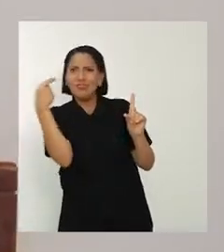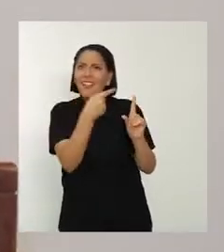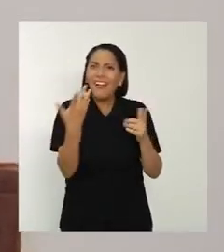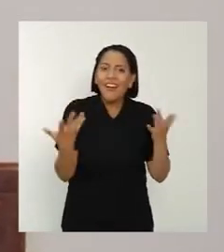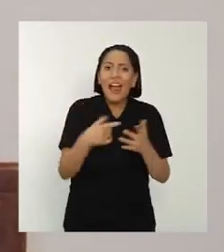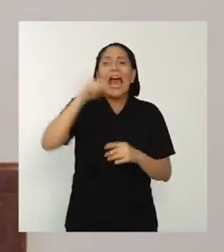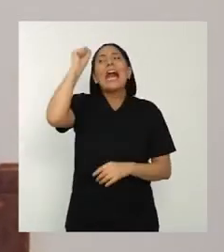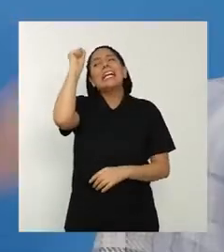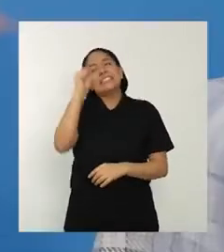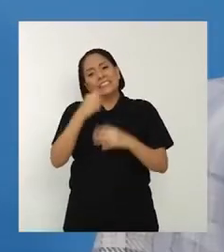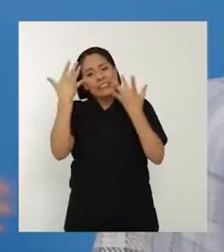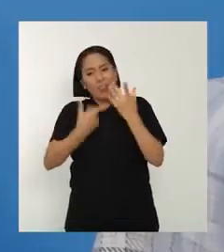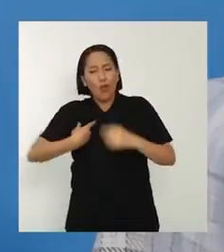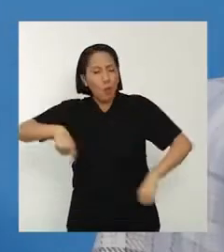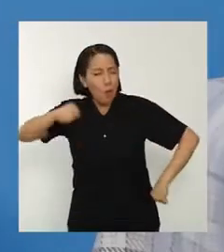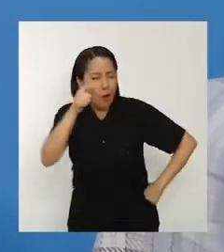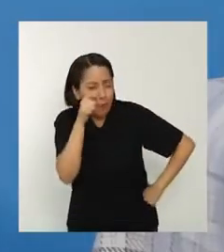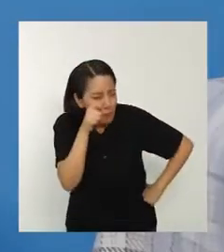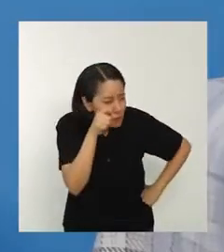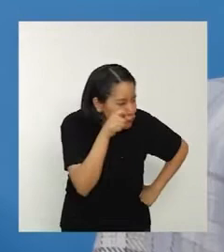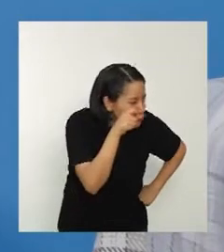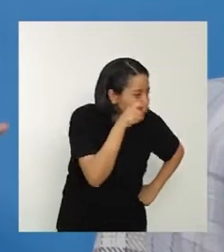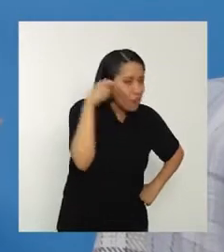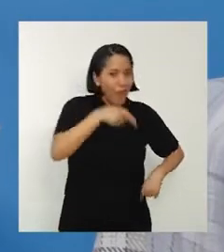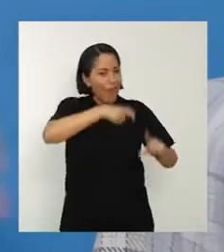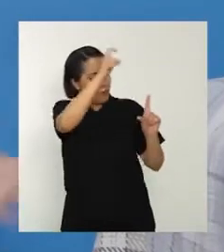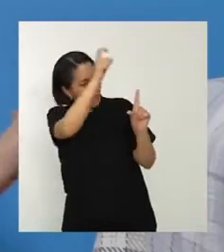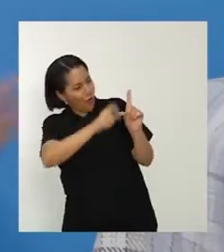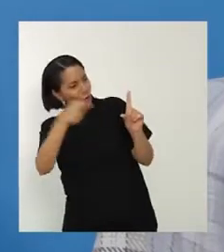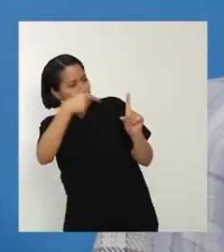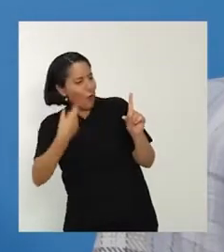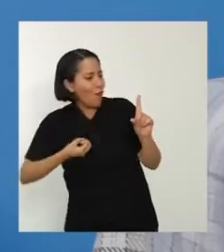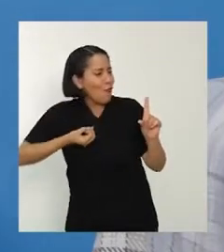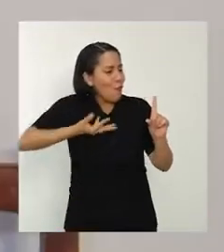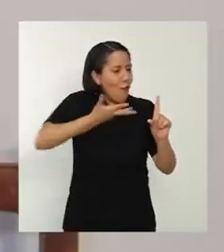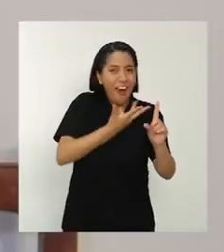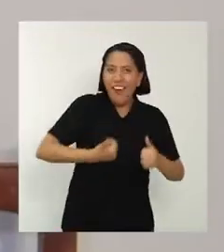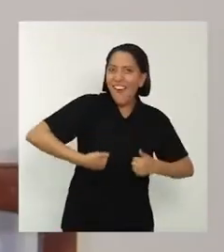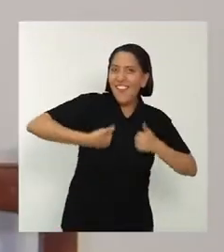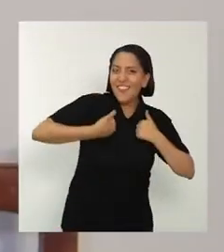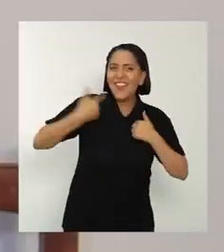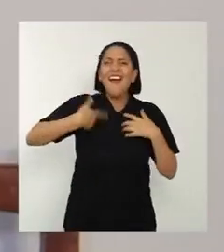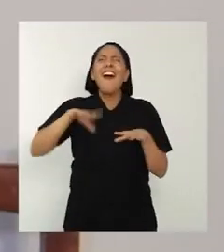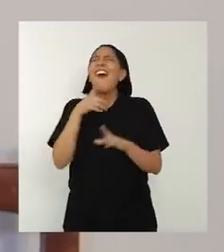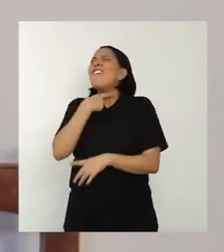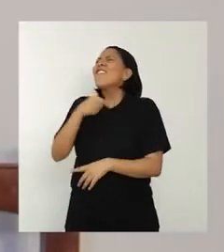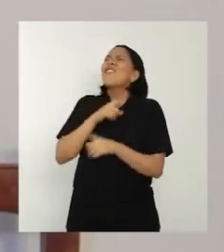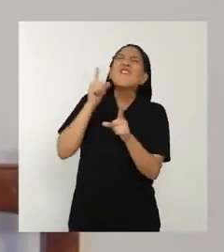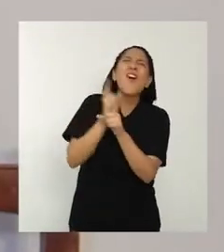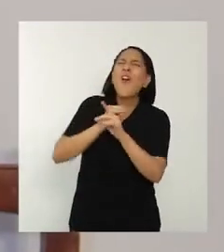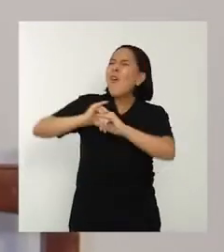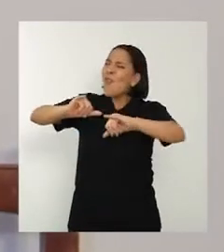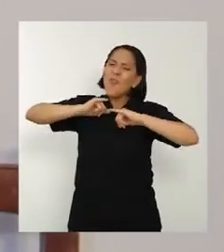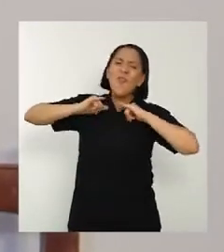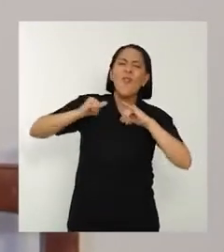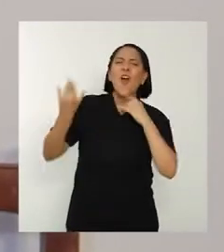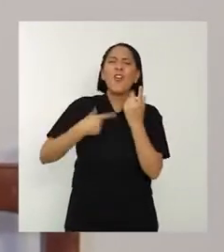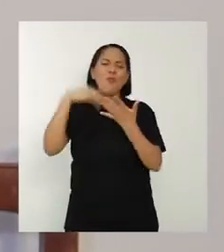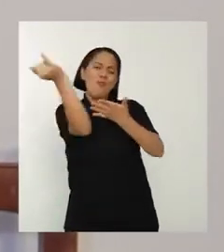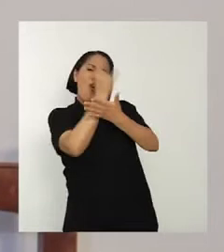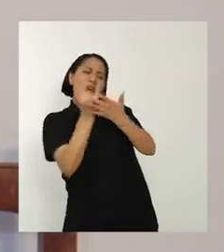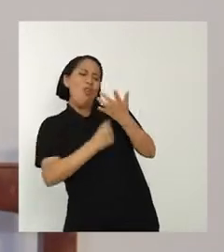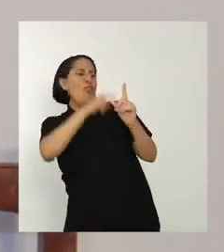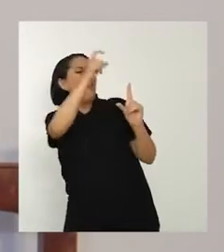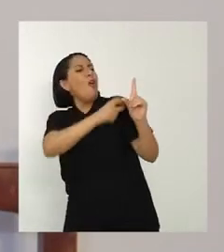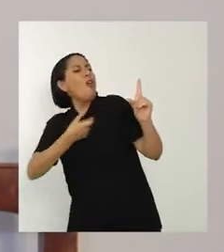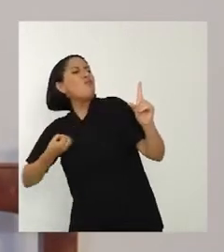tu personaje. Exacto. Y así Fabi, detective privada, tendrá vida propia. ¡Ah! ¡Me encanta! Yo también quiero darle vida propia